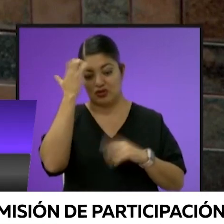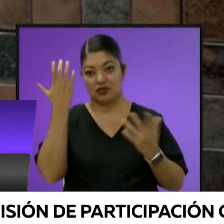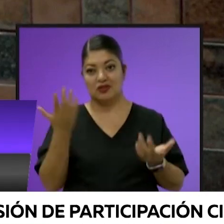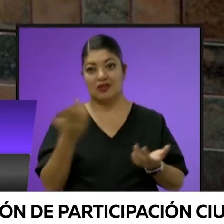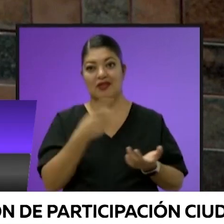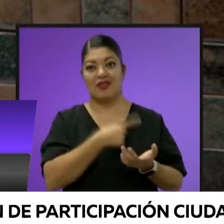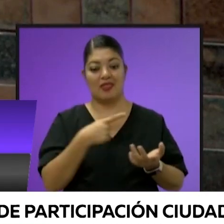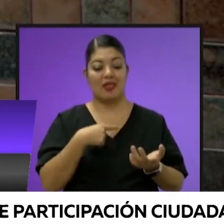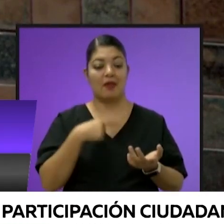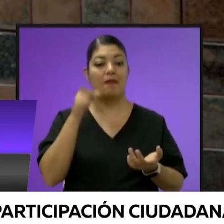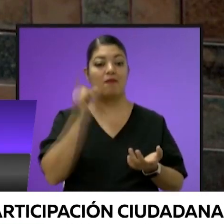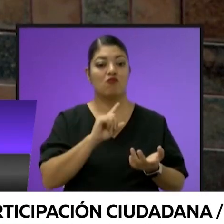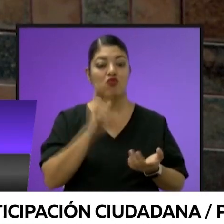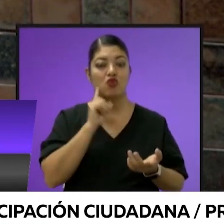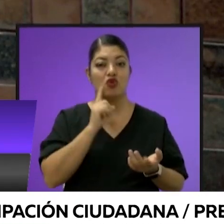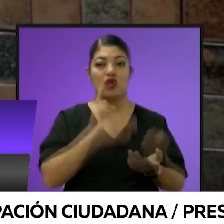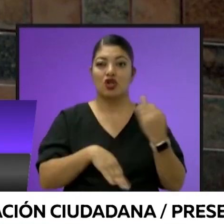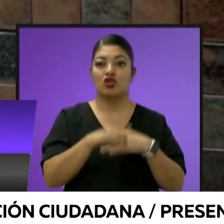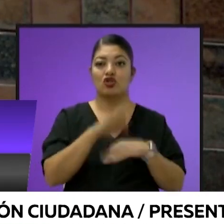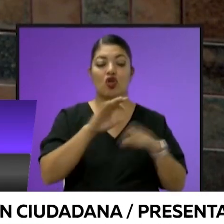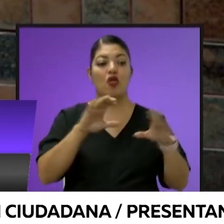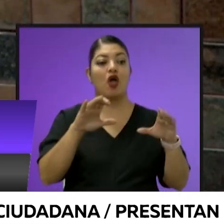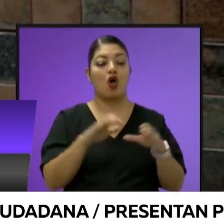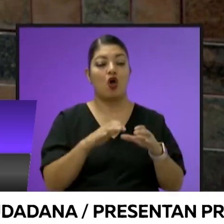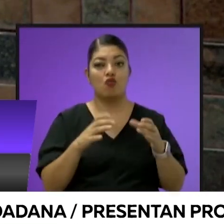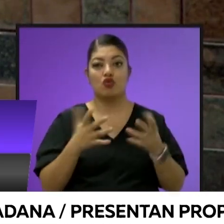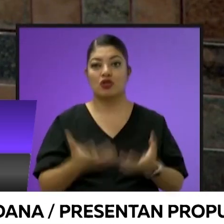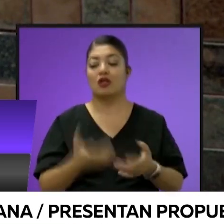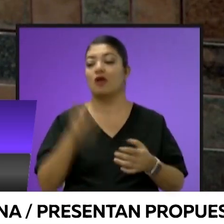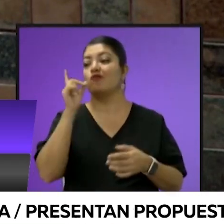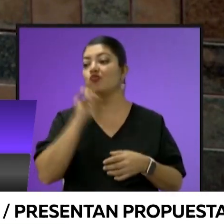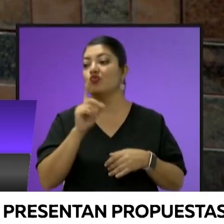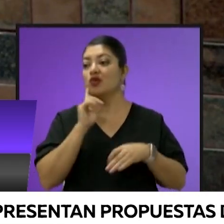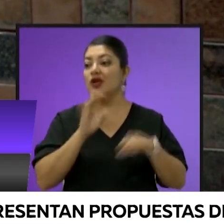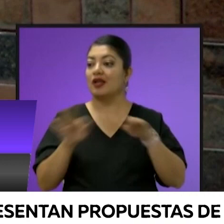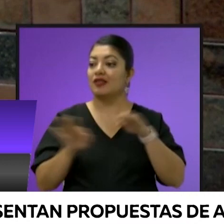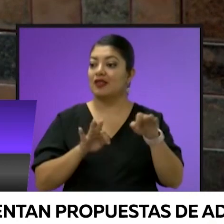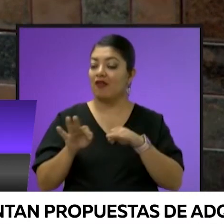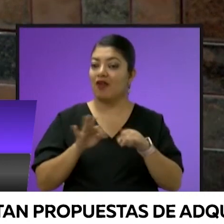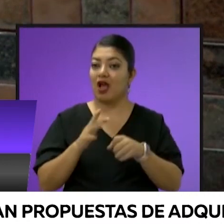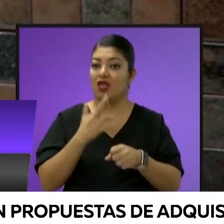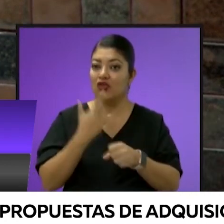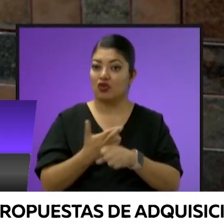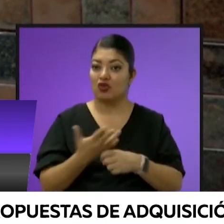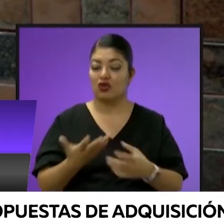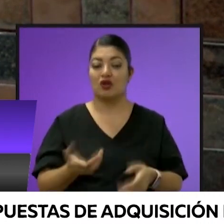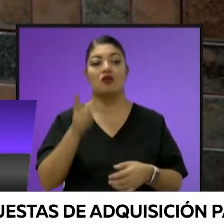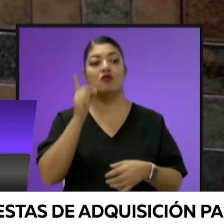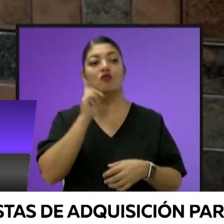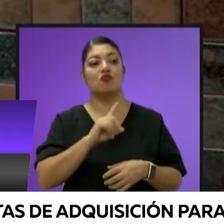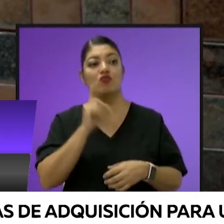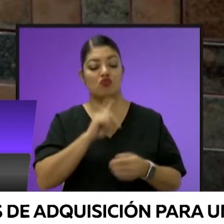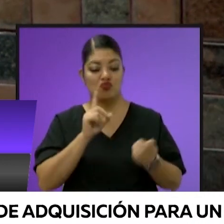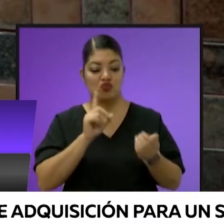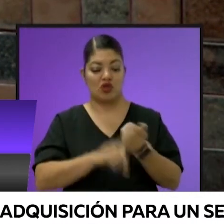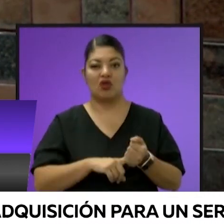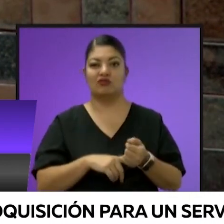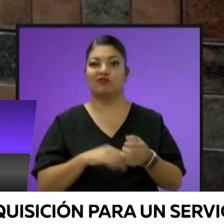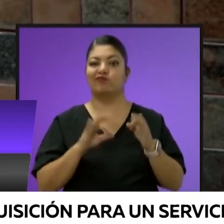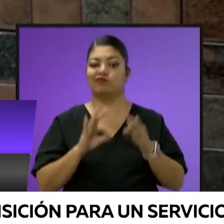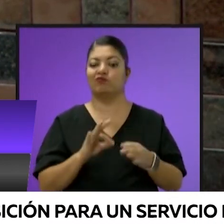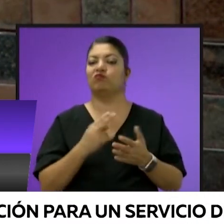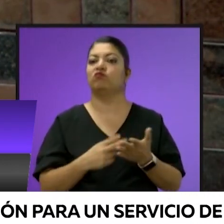las mujeres de todas las comunidades, las mujeres trabajadoras, las mujeres de a pie que